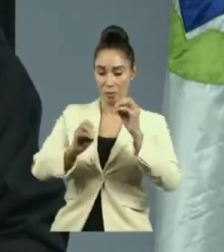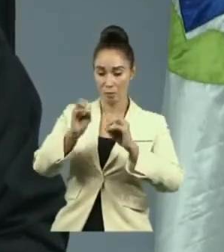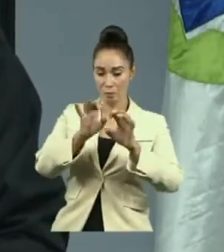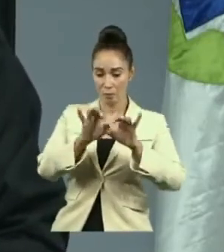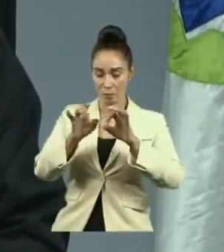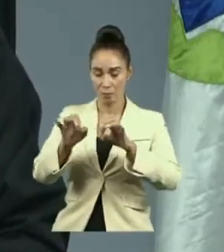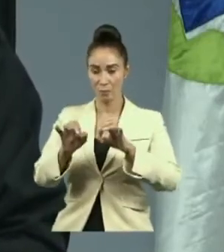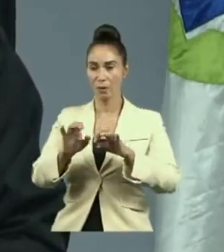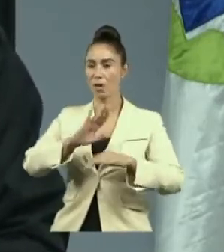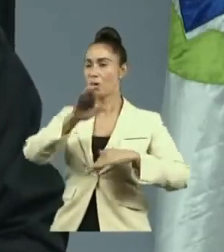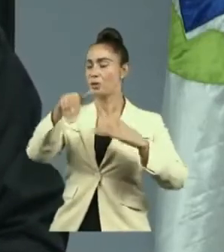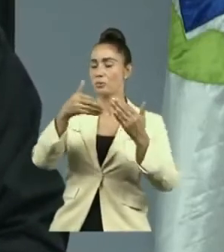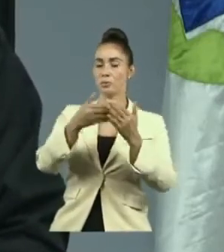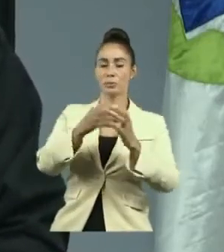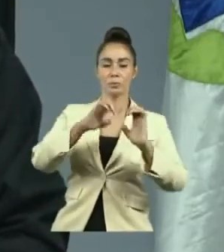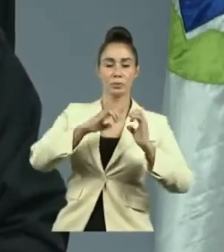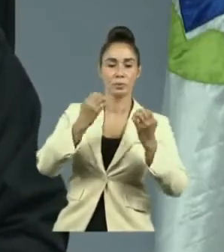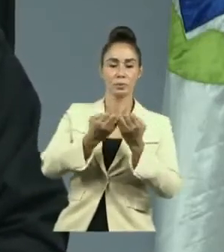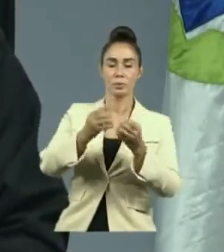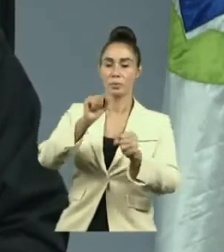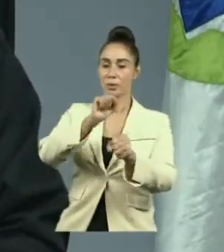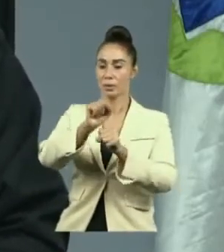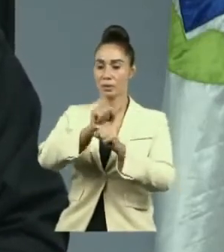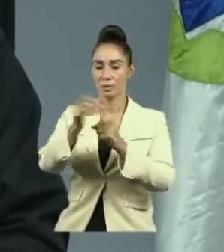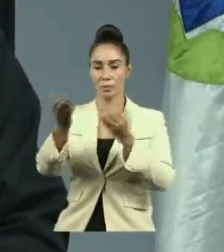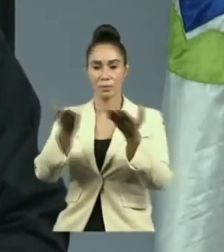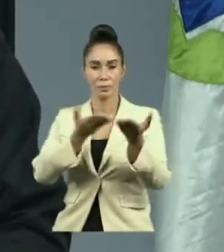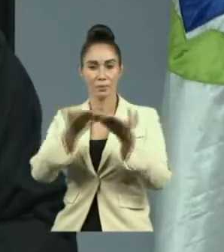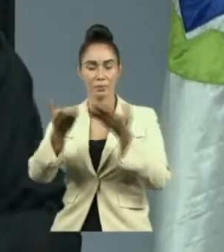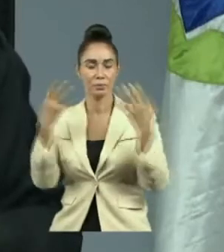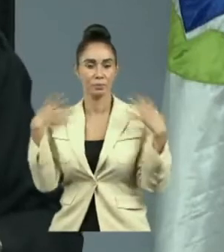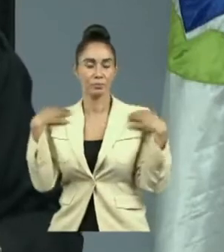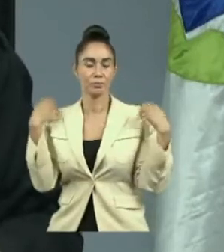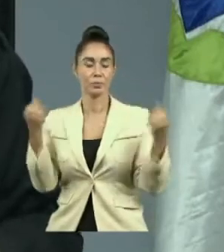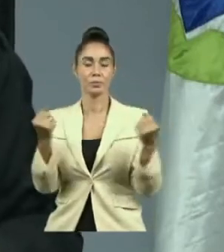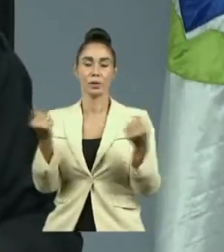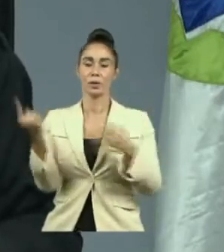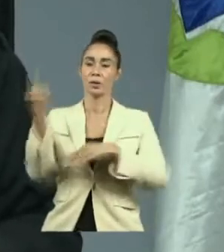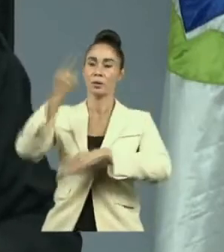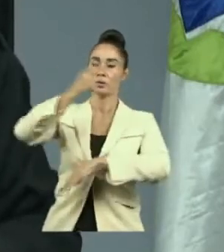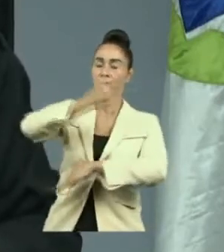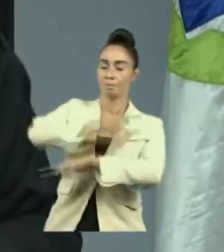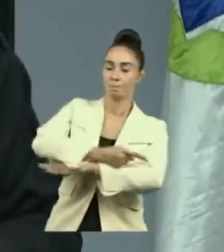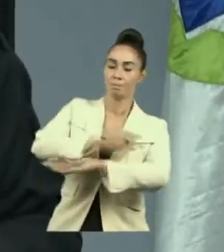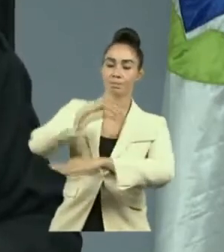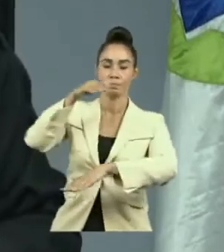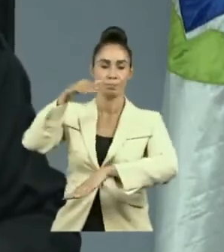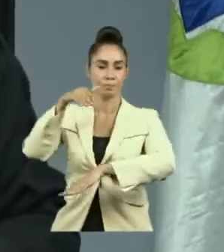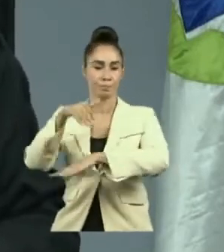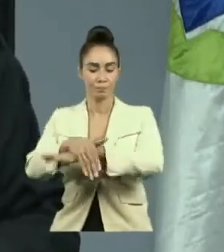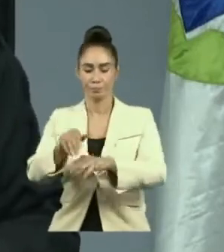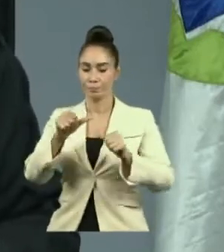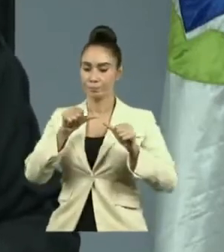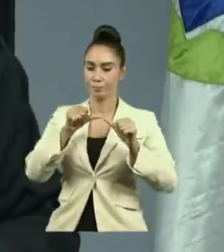día y noche al cumplimiento de la misión que se le ha encargado